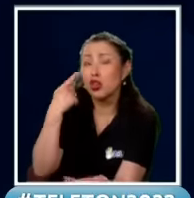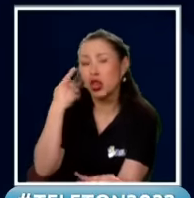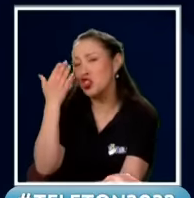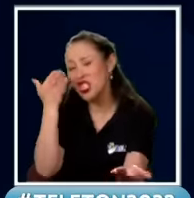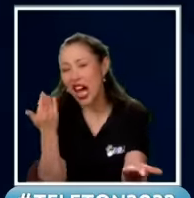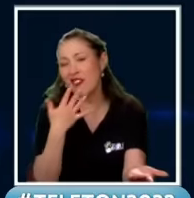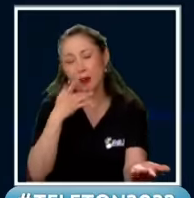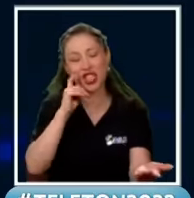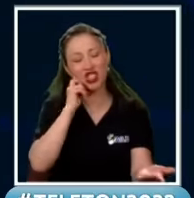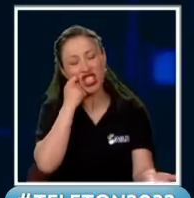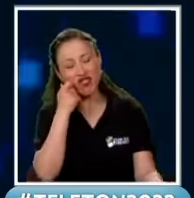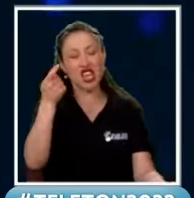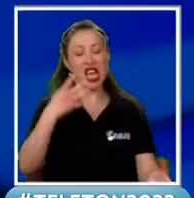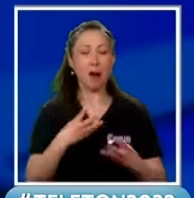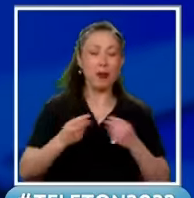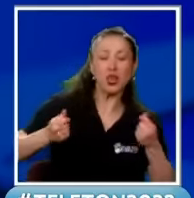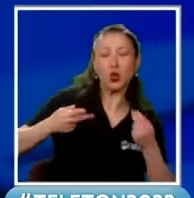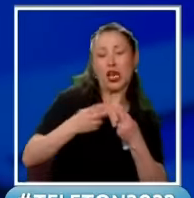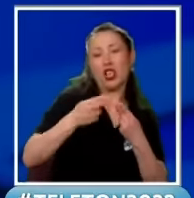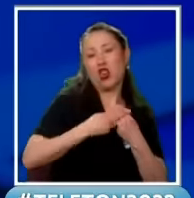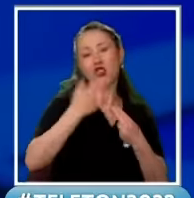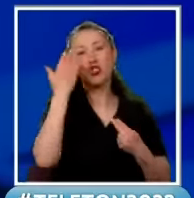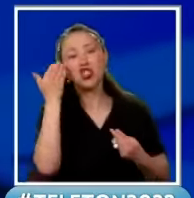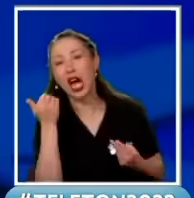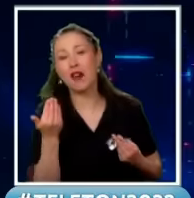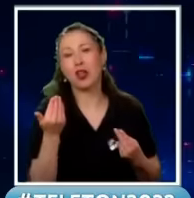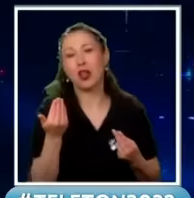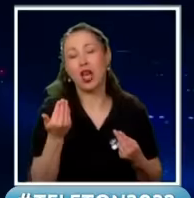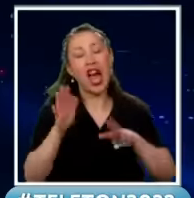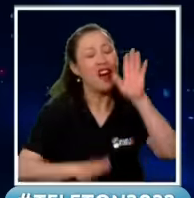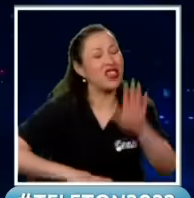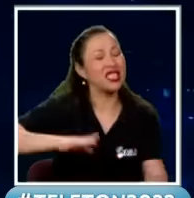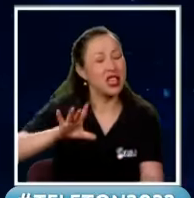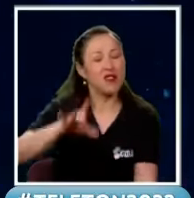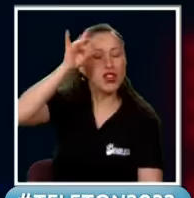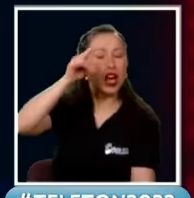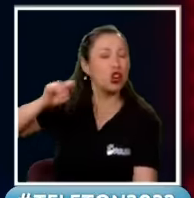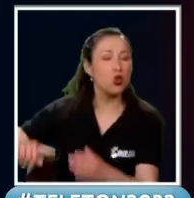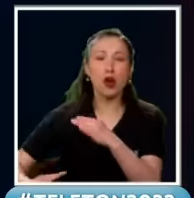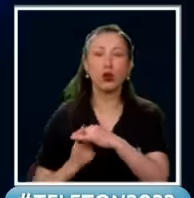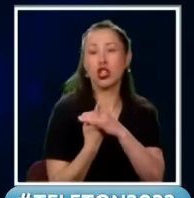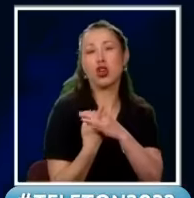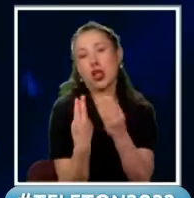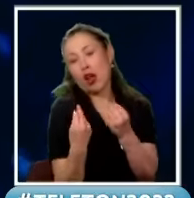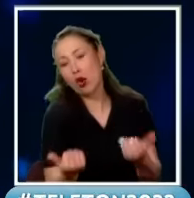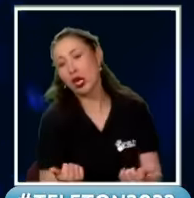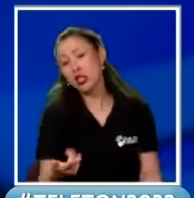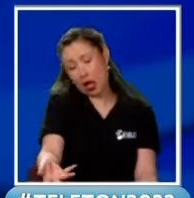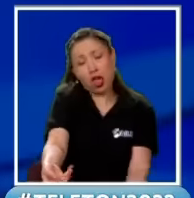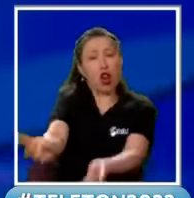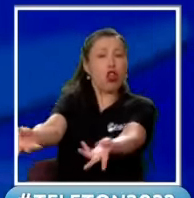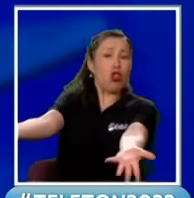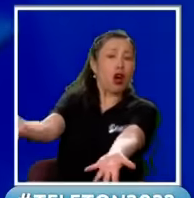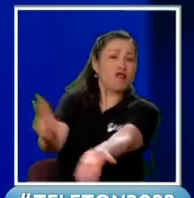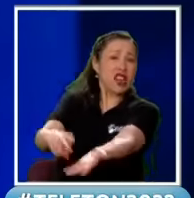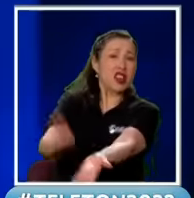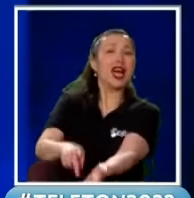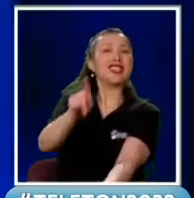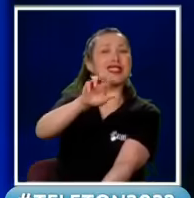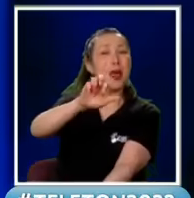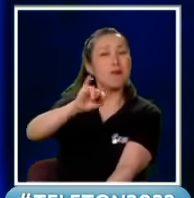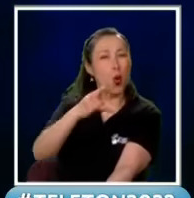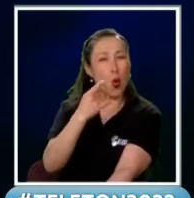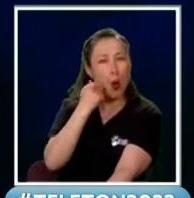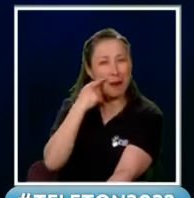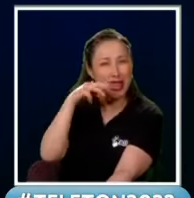no sabe lo que es el espíritu de la Teletón. Habla. Puede reconocer que es una fundación de las buenas, sí, te lo cedo. Dile, pero no como,